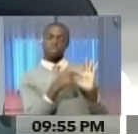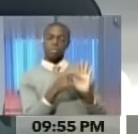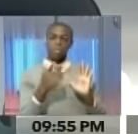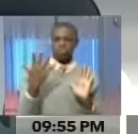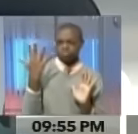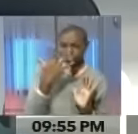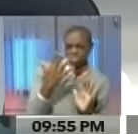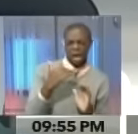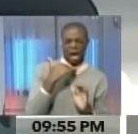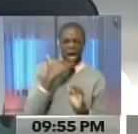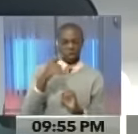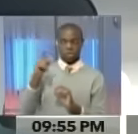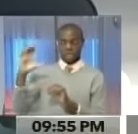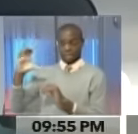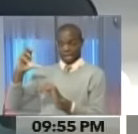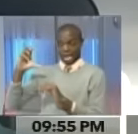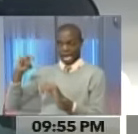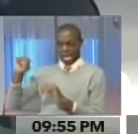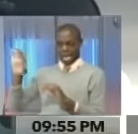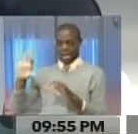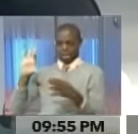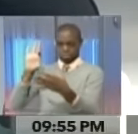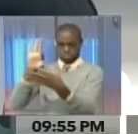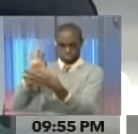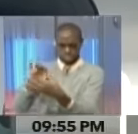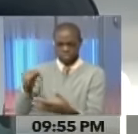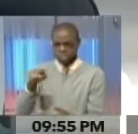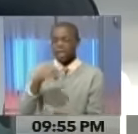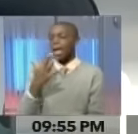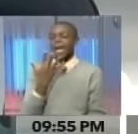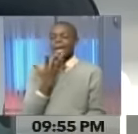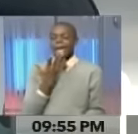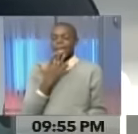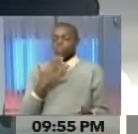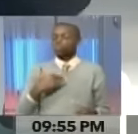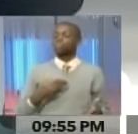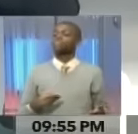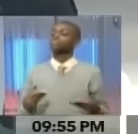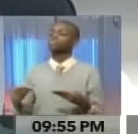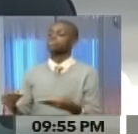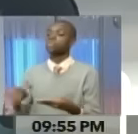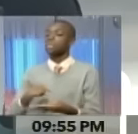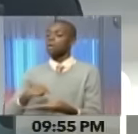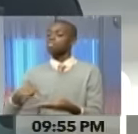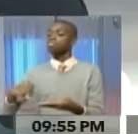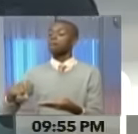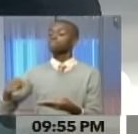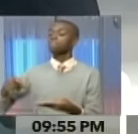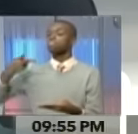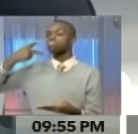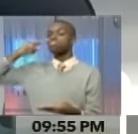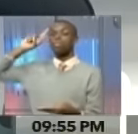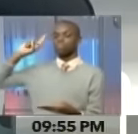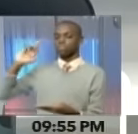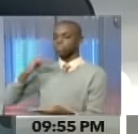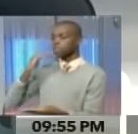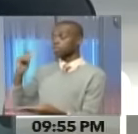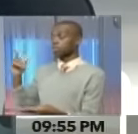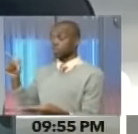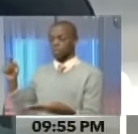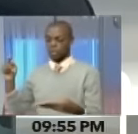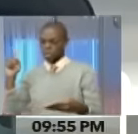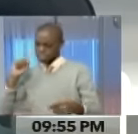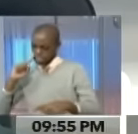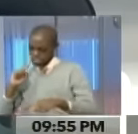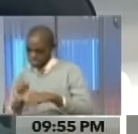ejemplo ejemplo que yo voy y falsifico mi firma en una solicitud ante el Consejo Nacional electoral y lo detectan el partido que yo represento